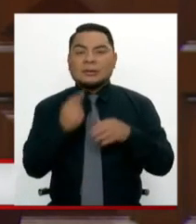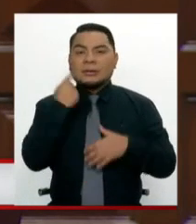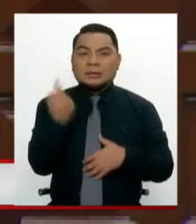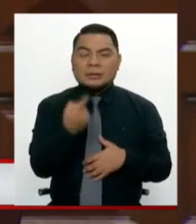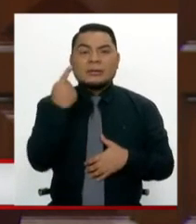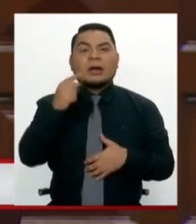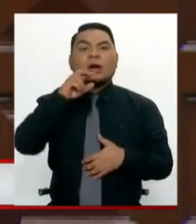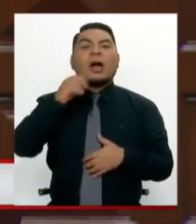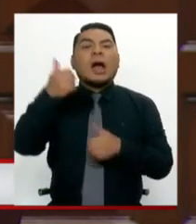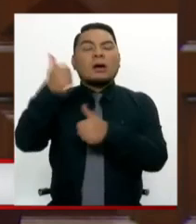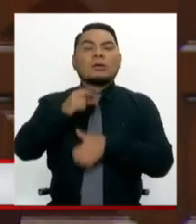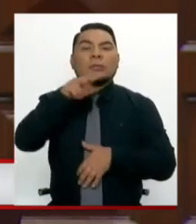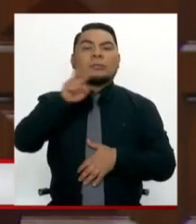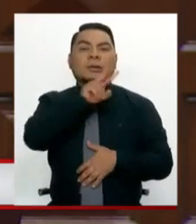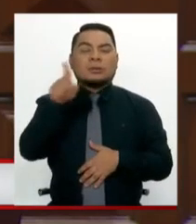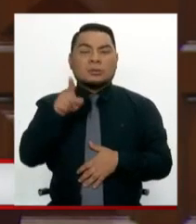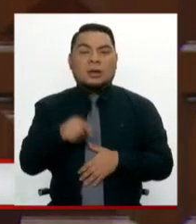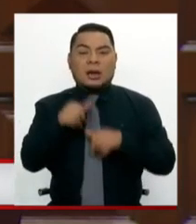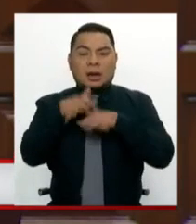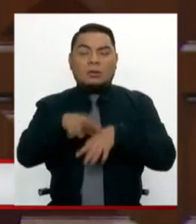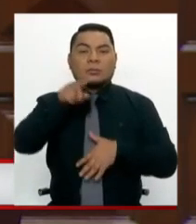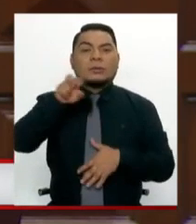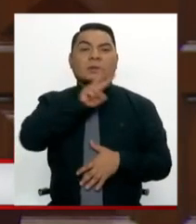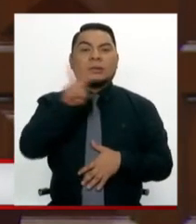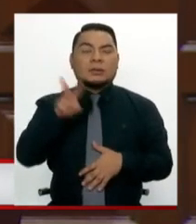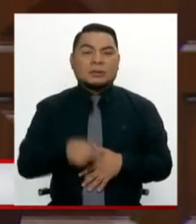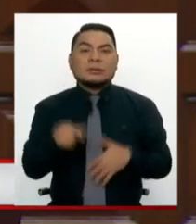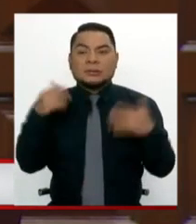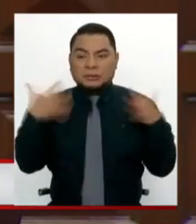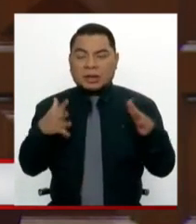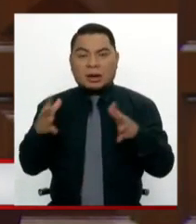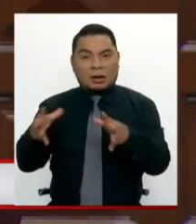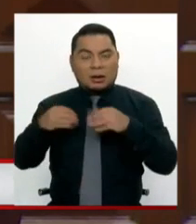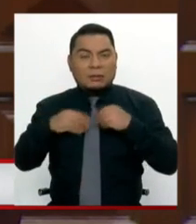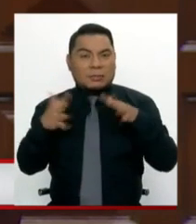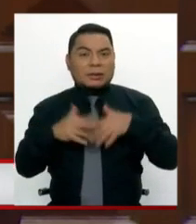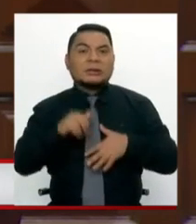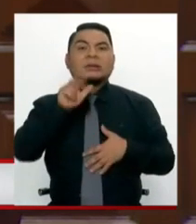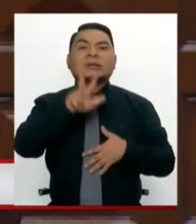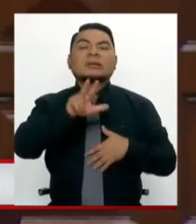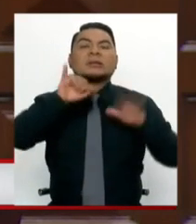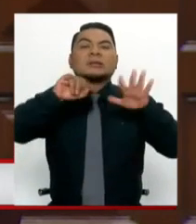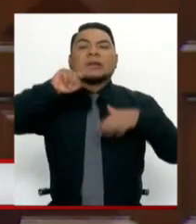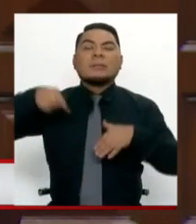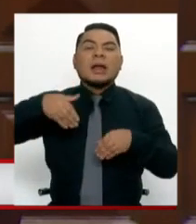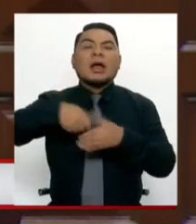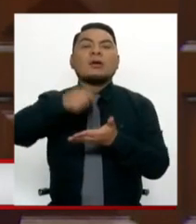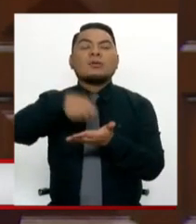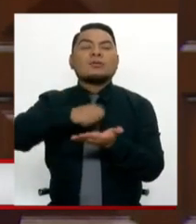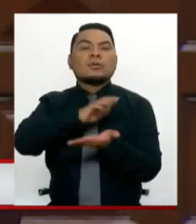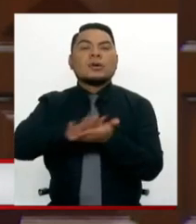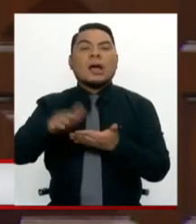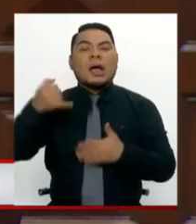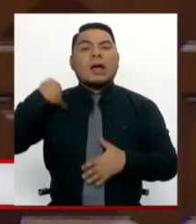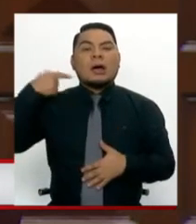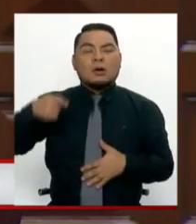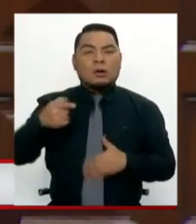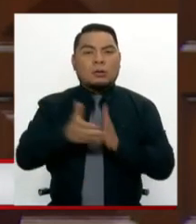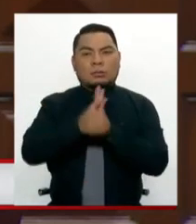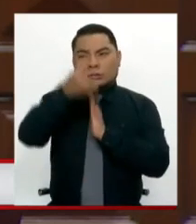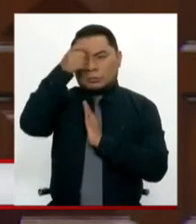desde agosto de 2021 a julio de 2022, se ha otorgado cerca de 36.000 becas a jóvenes